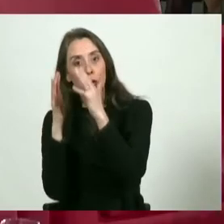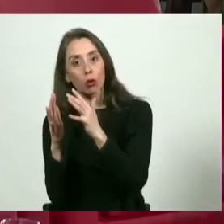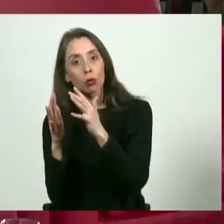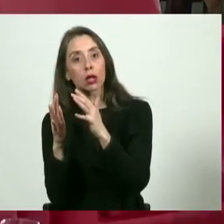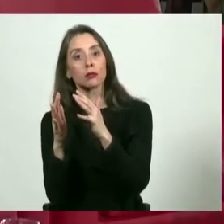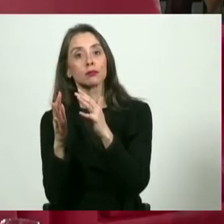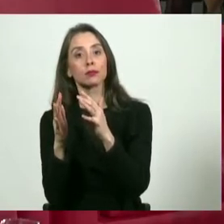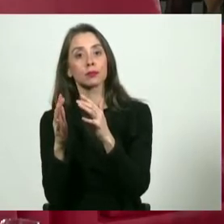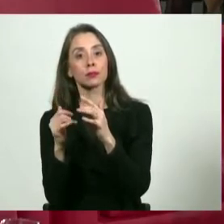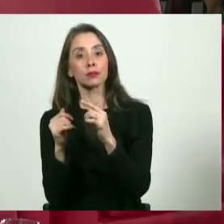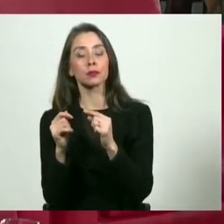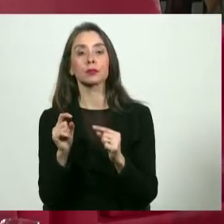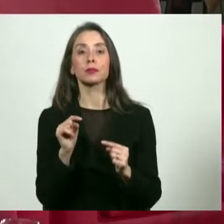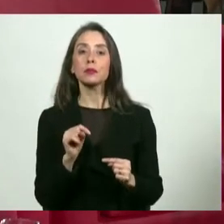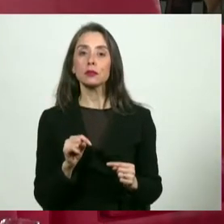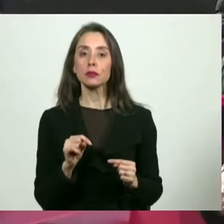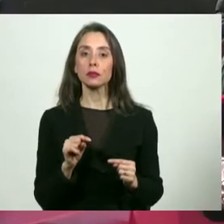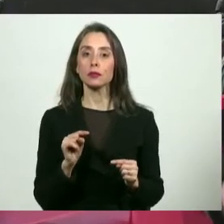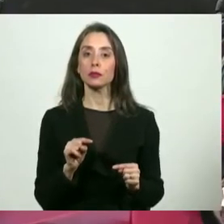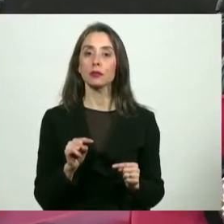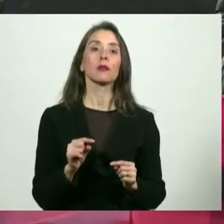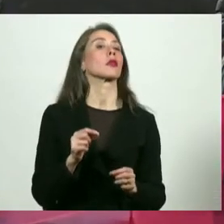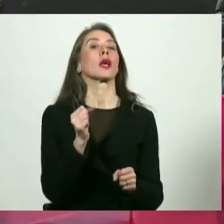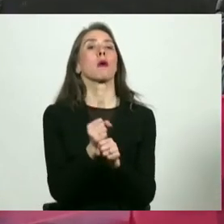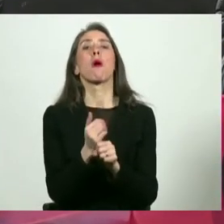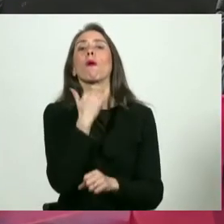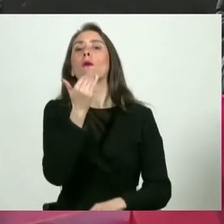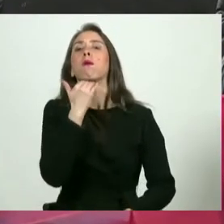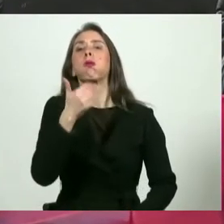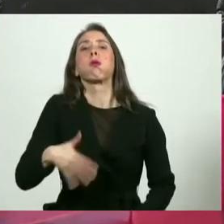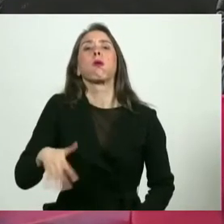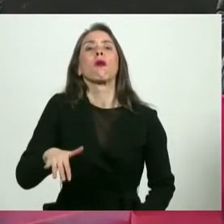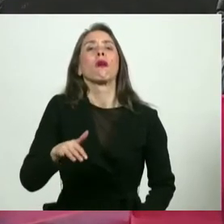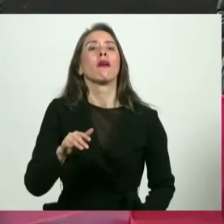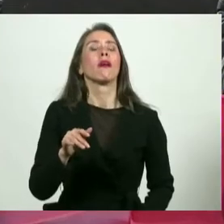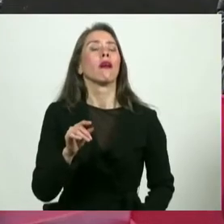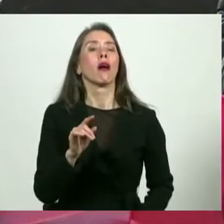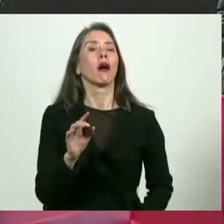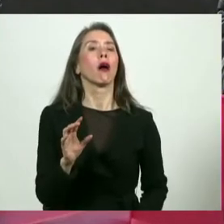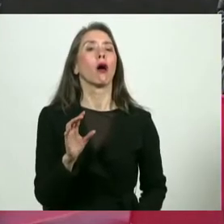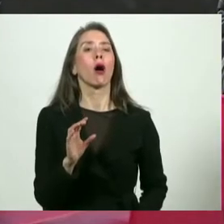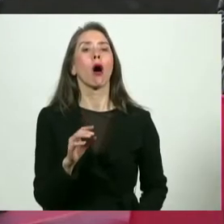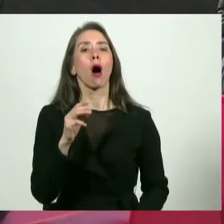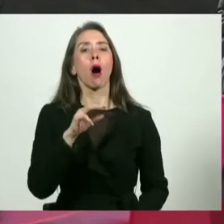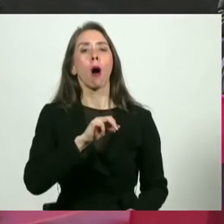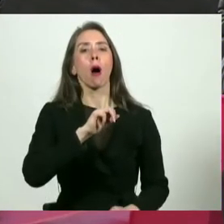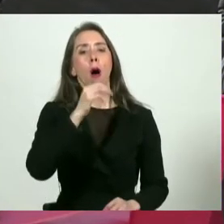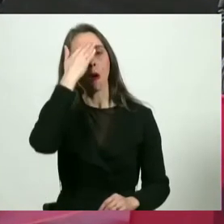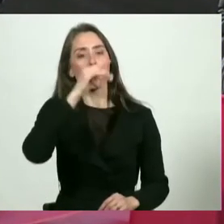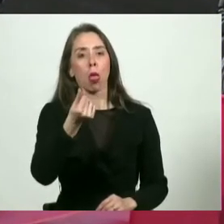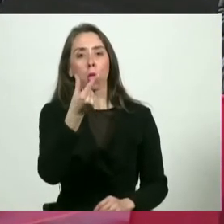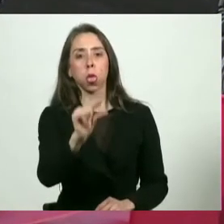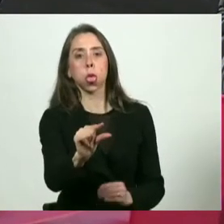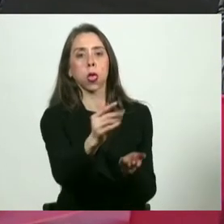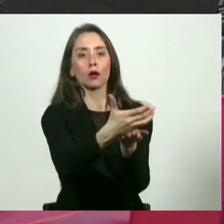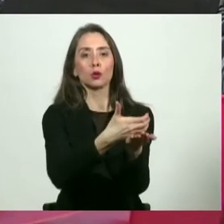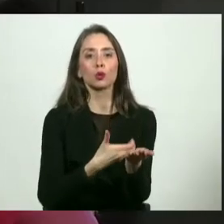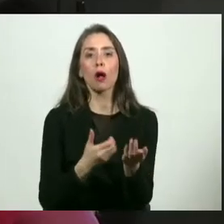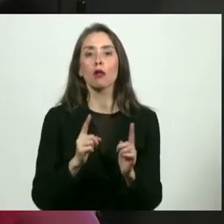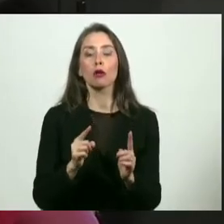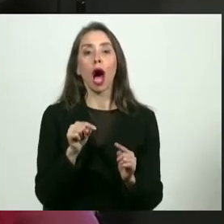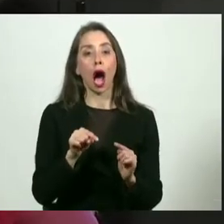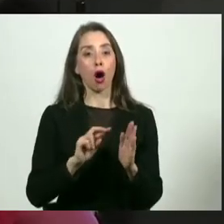eso que me parece que tenemos una oportunidad en este proyecto de poder generar una lógica de carga por un lado, de